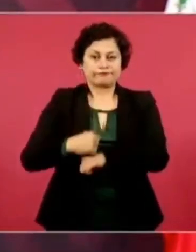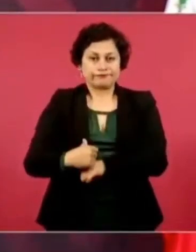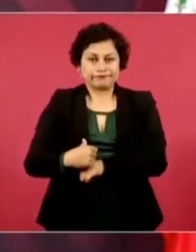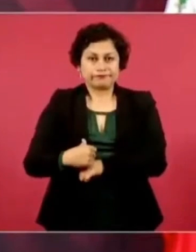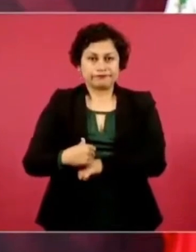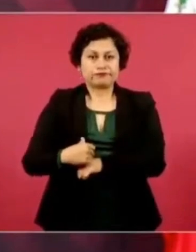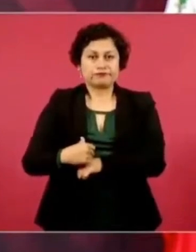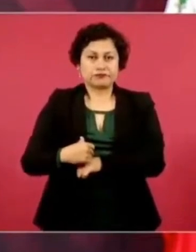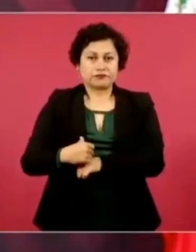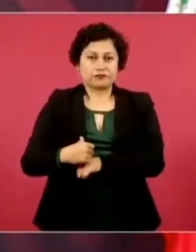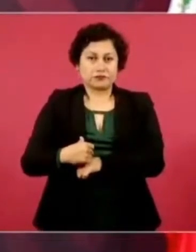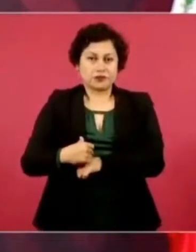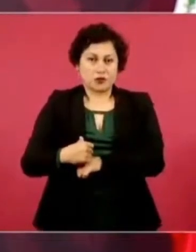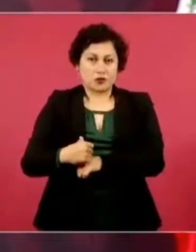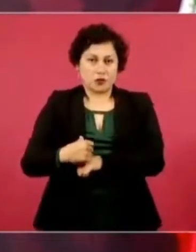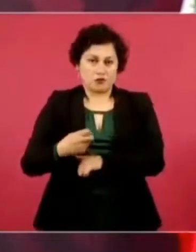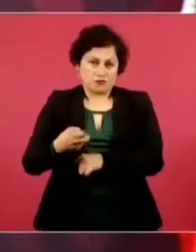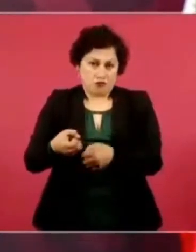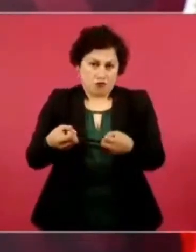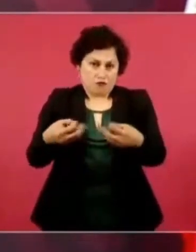de esta oficina,